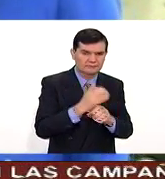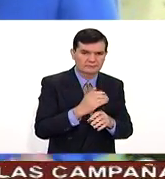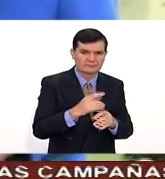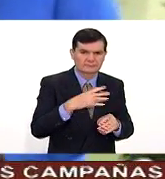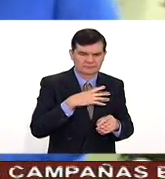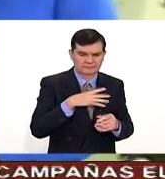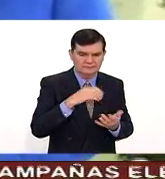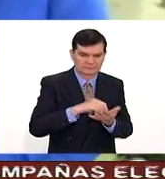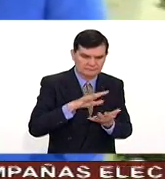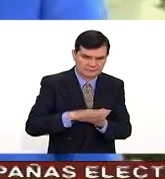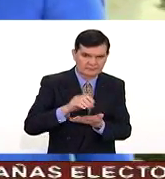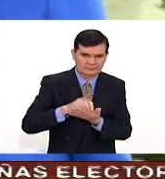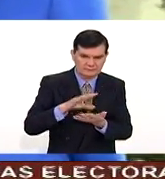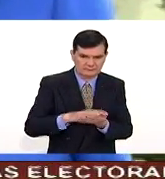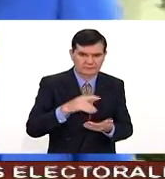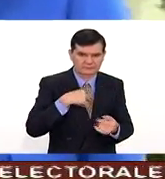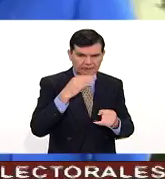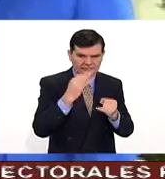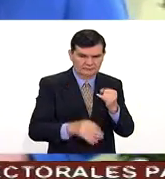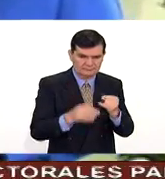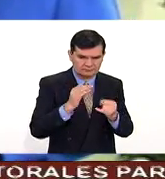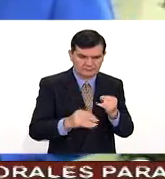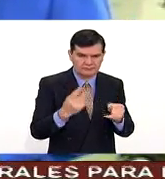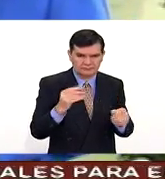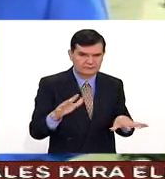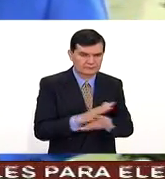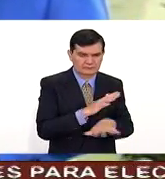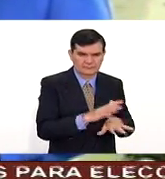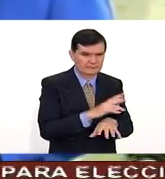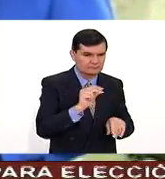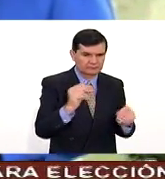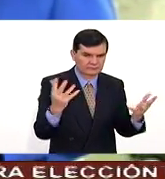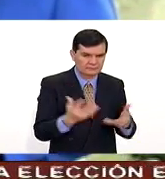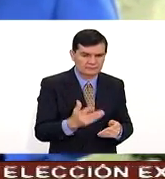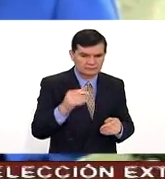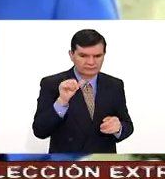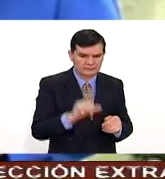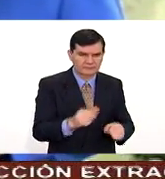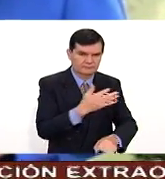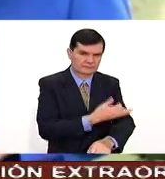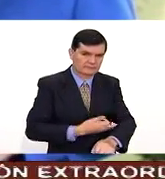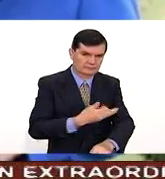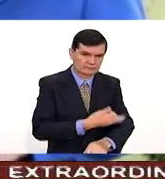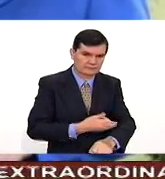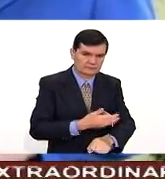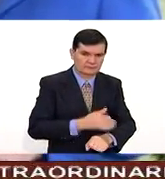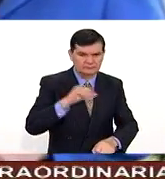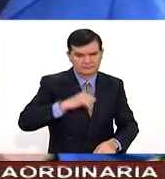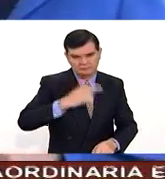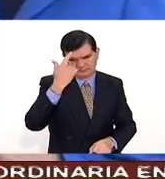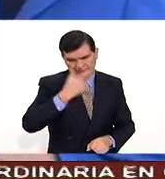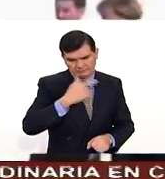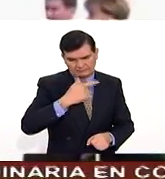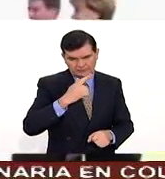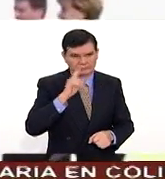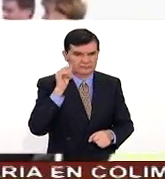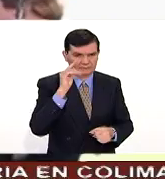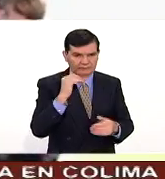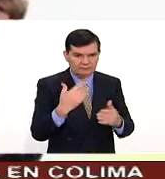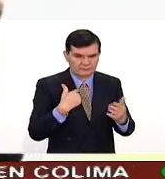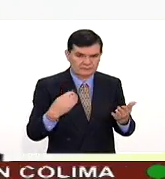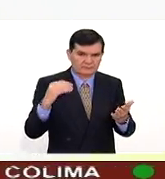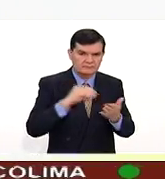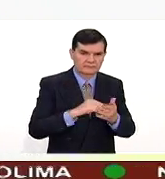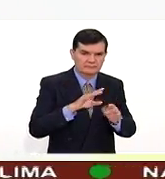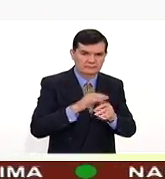un texto final, ya hay un borrador final, ya no se va a cambiar, se va a revisar hoy por la tarde, por la noche, y mañana se tendría que emitir